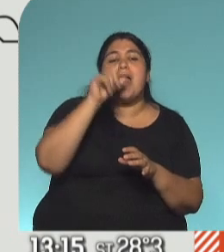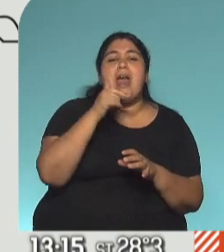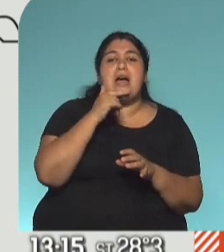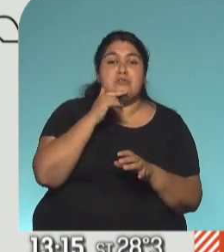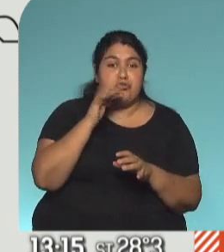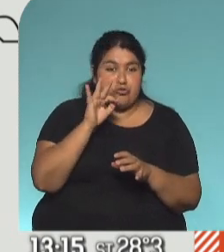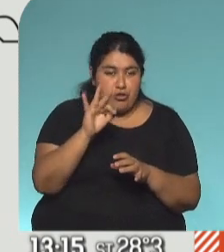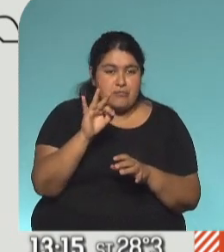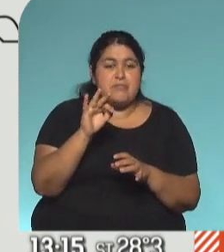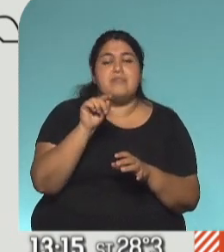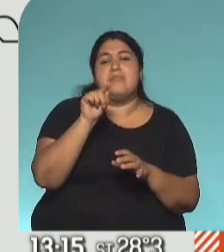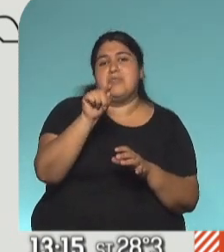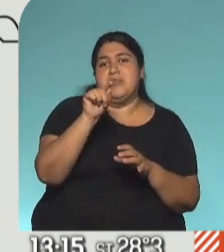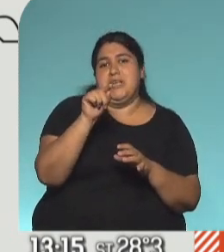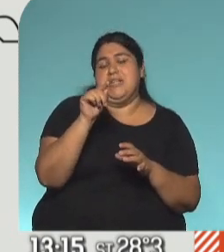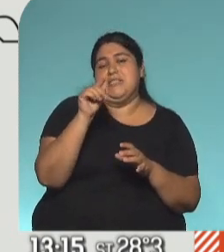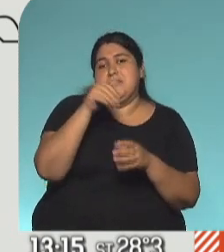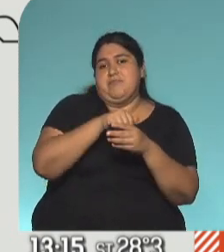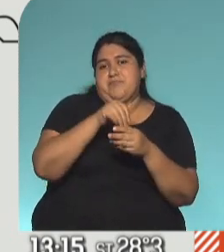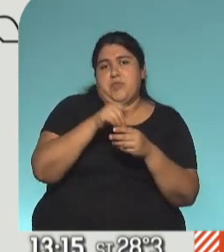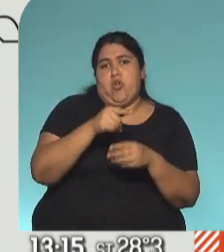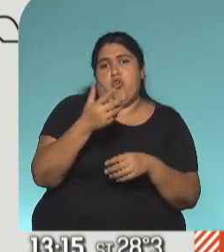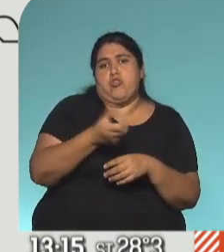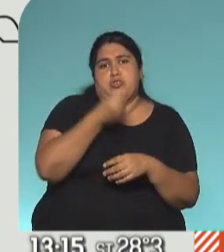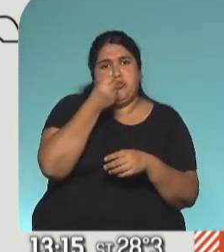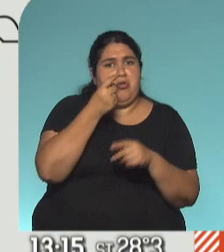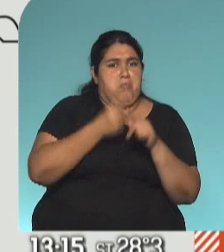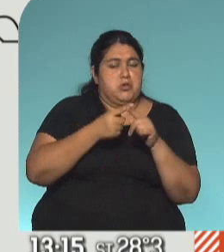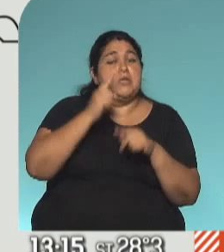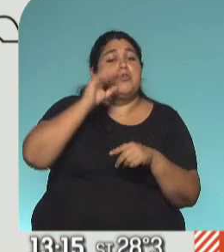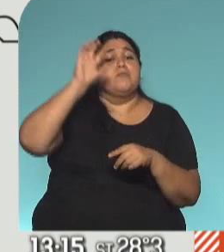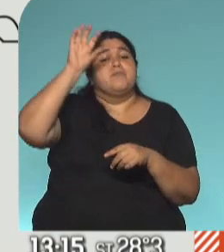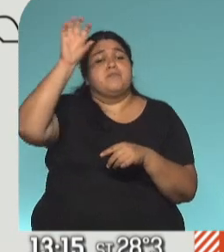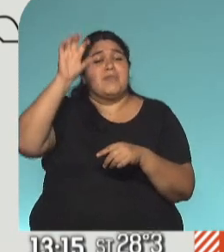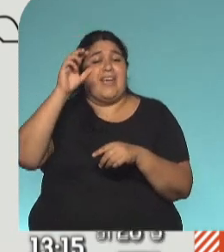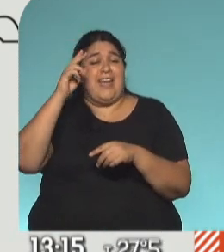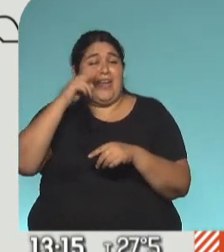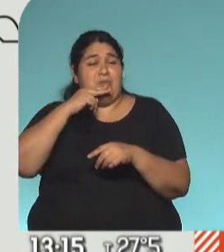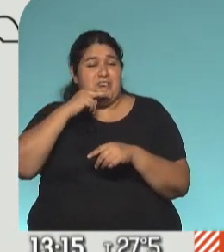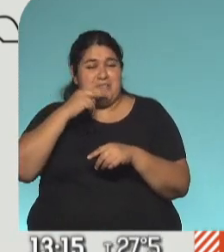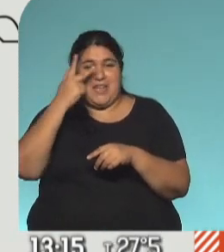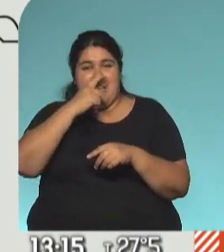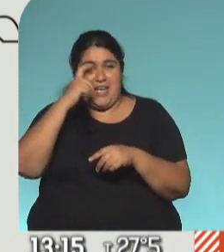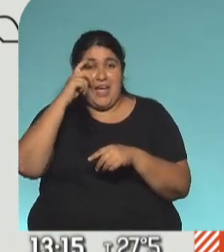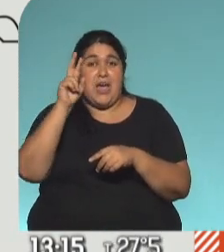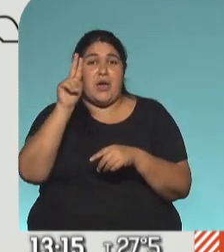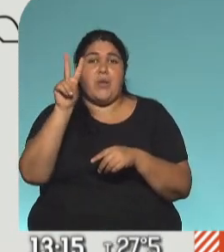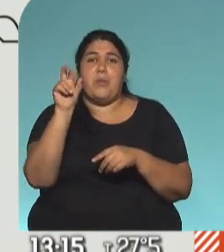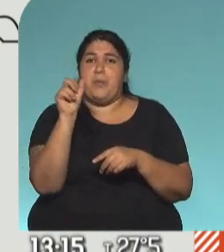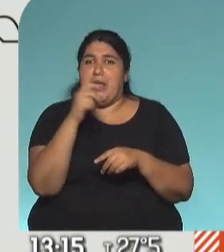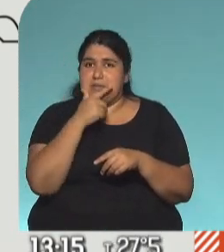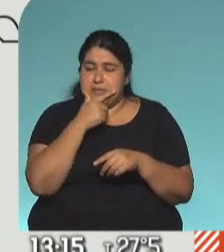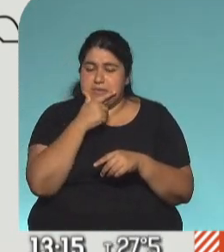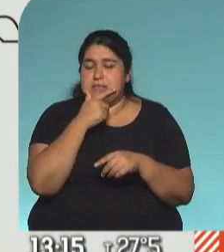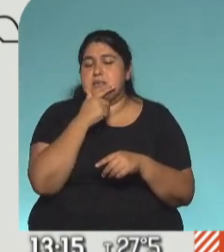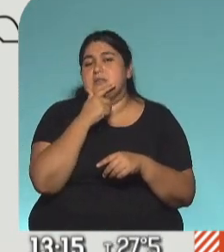Lasso, el candidato liberal, consiguió una ventaja. Y Javier Hervás ahí en el norte del país, también en una